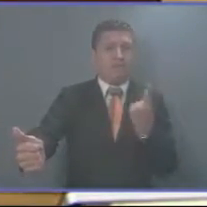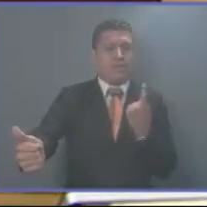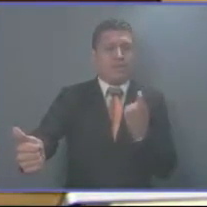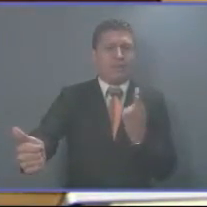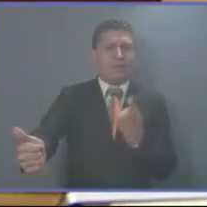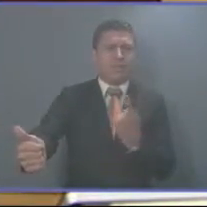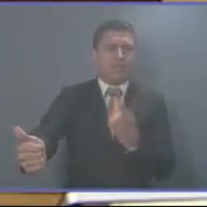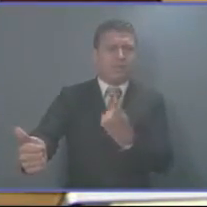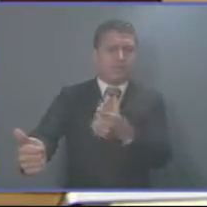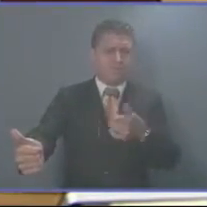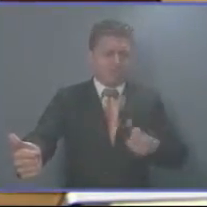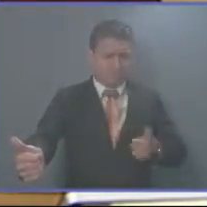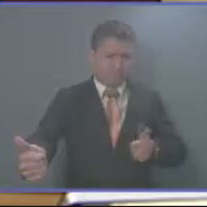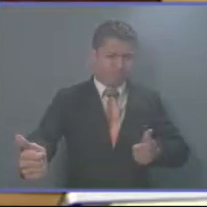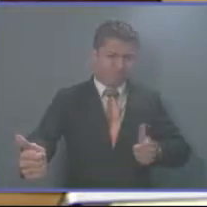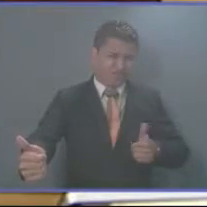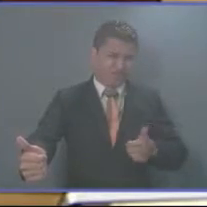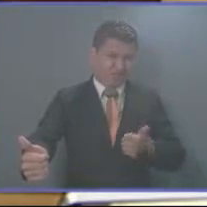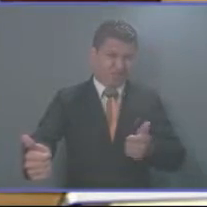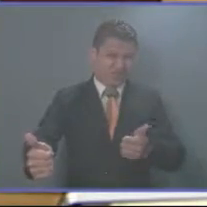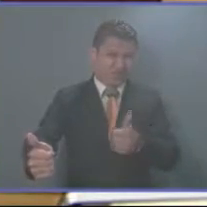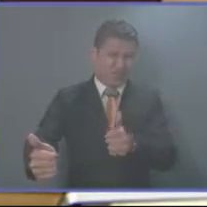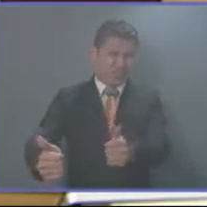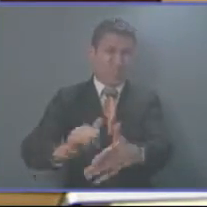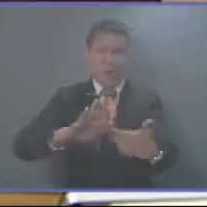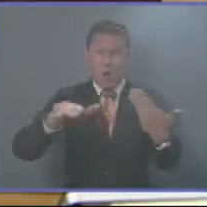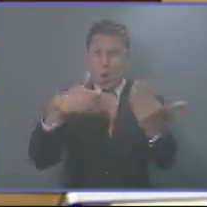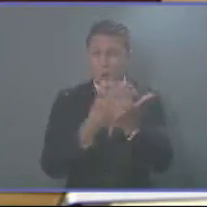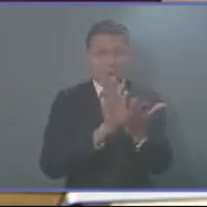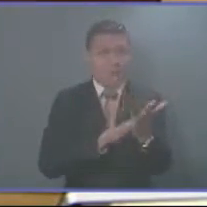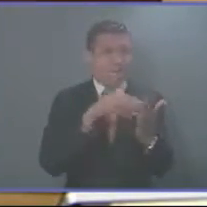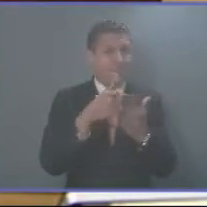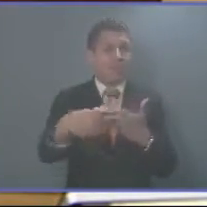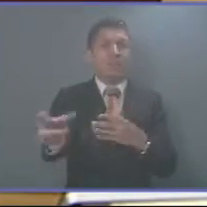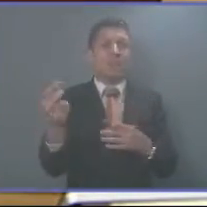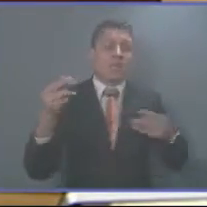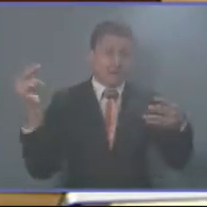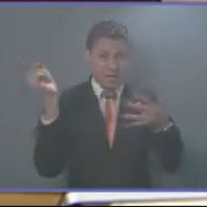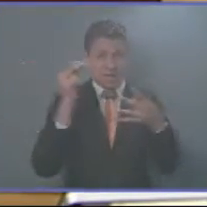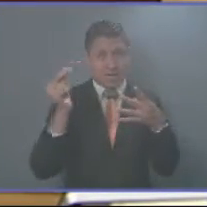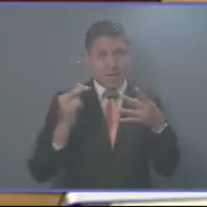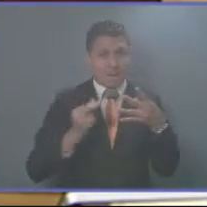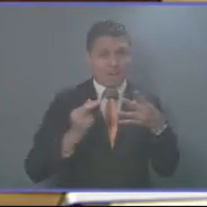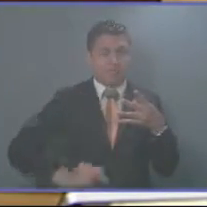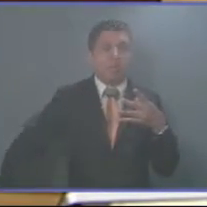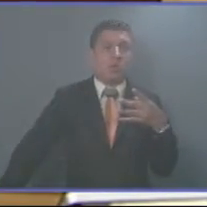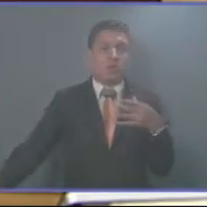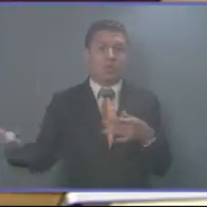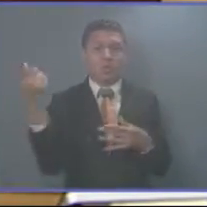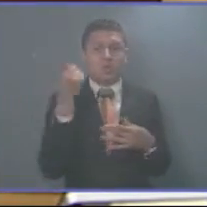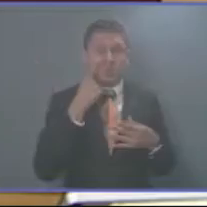de personal por los requerimientos de supervisión que tiene